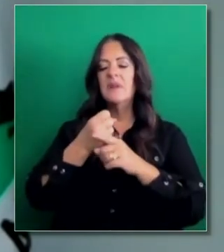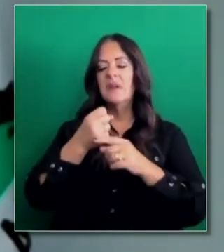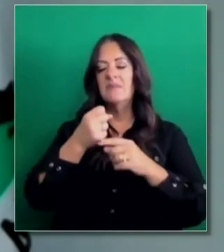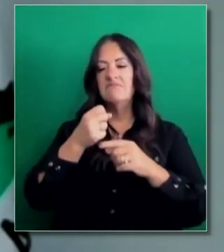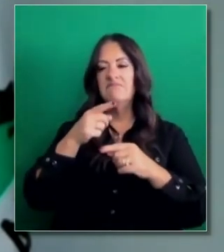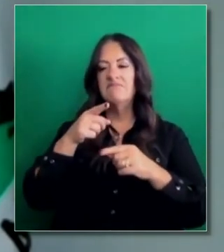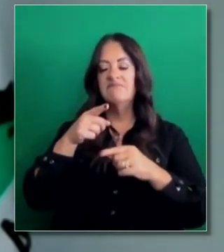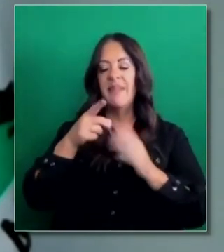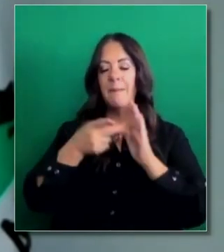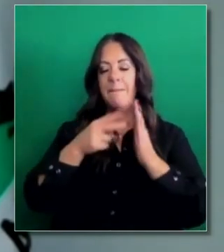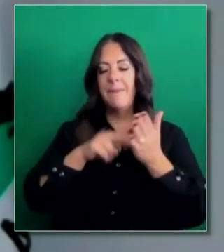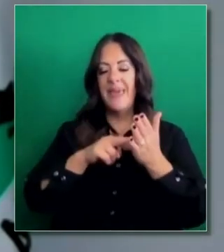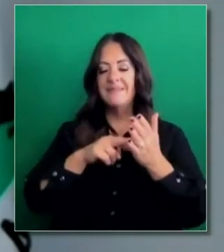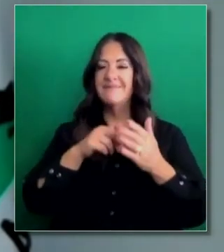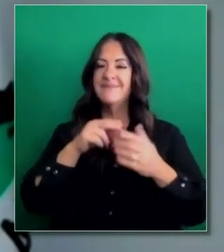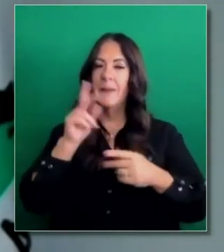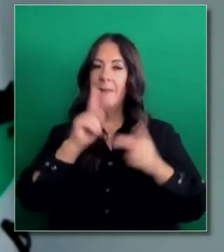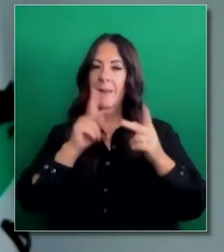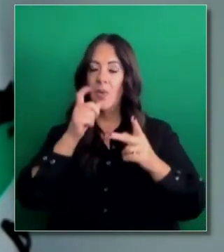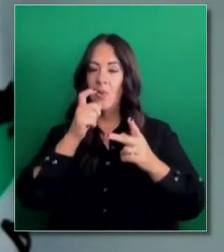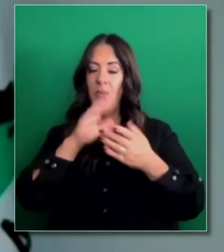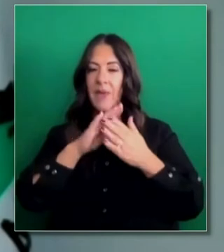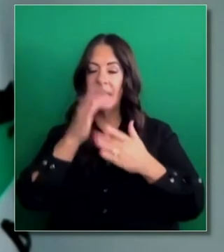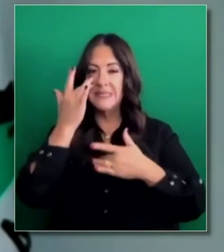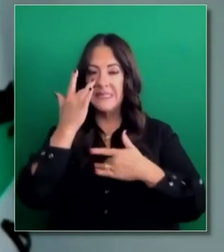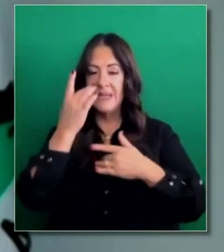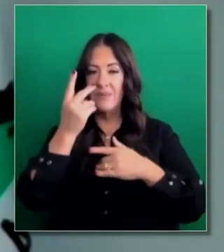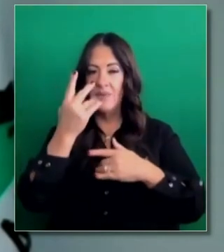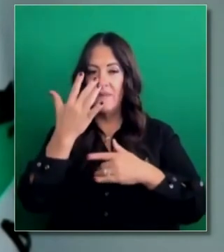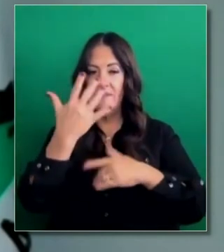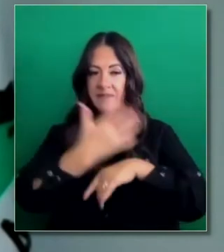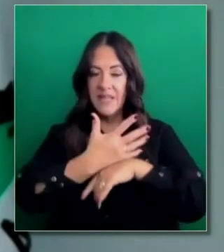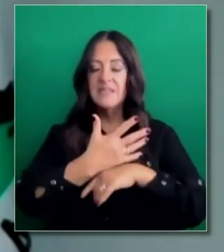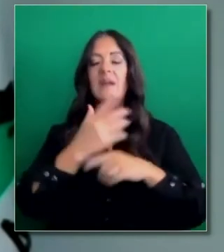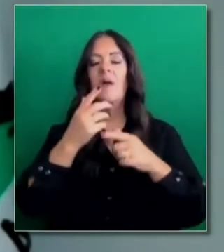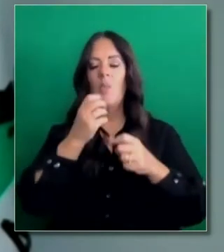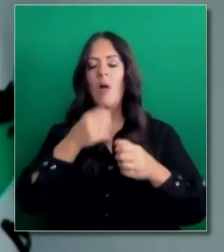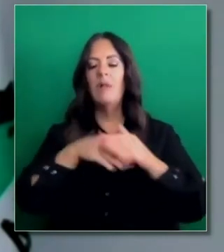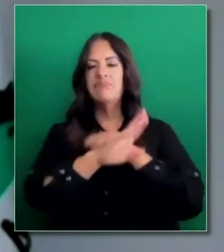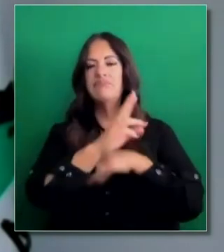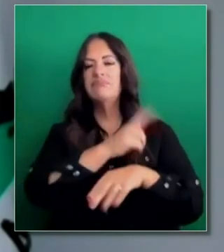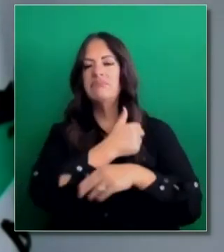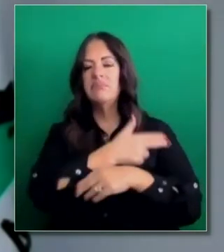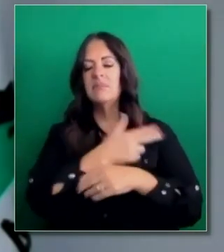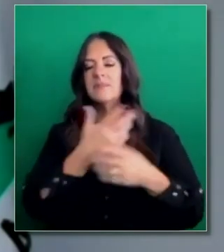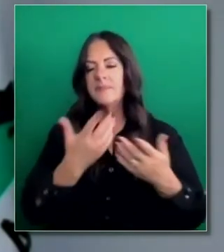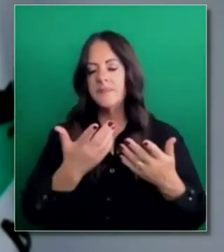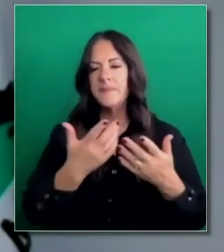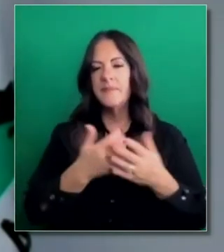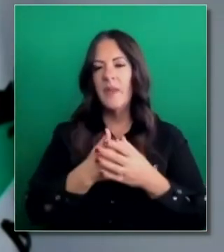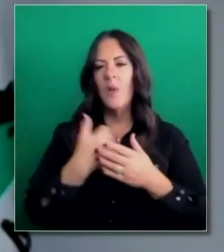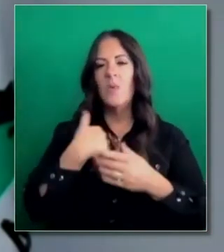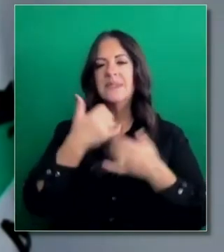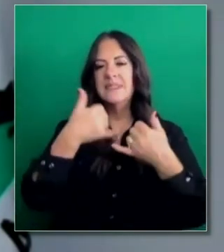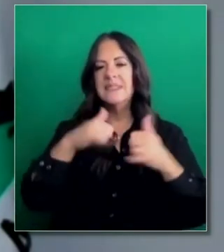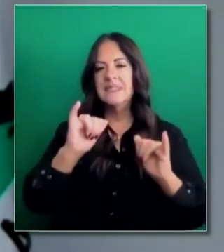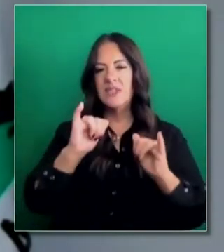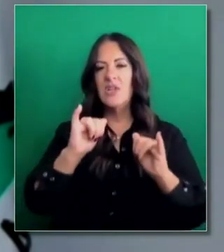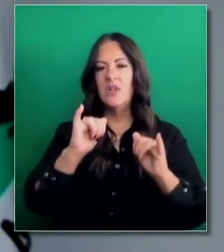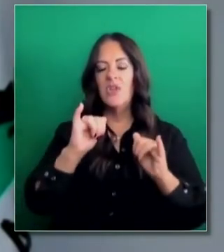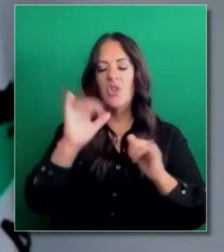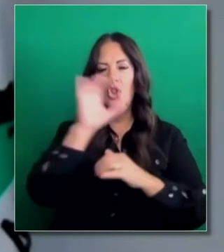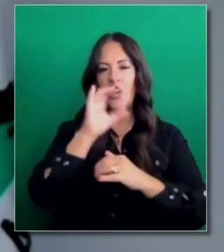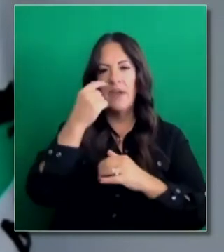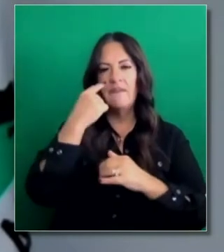ósea pero esas son las personas que llegaron a los hospitales en 510 días no quiero decirles